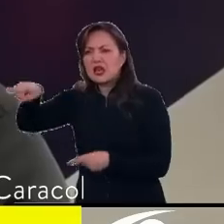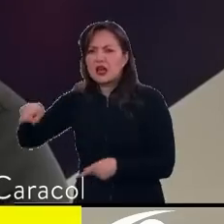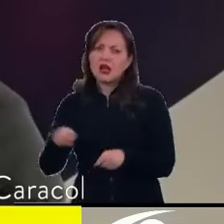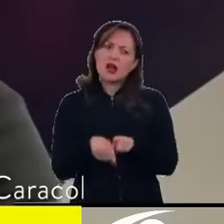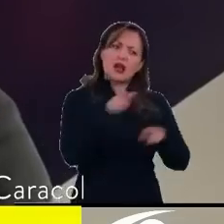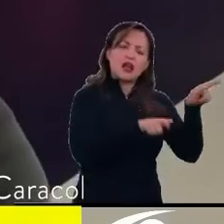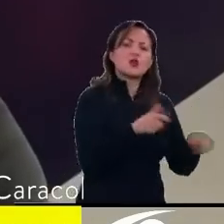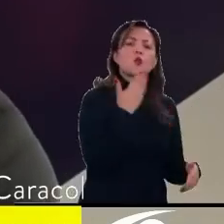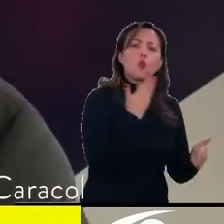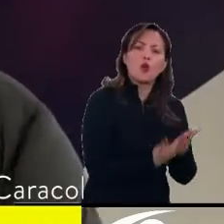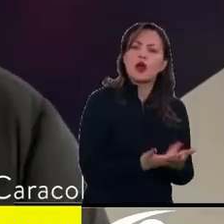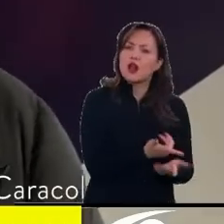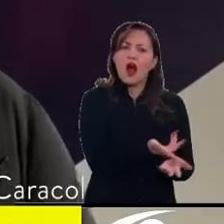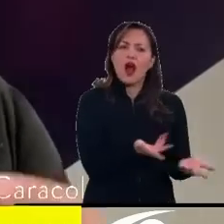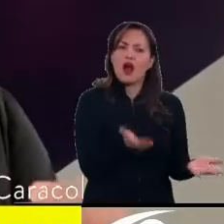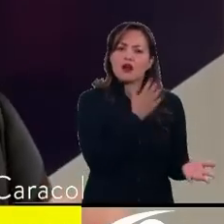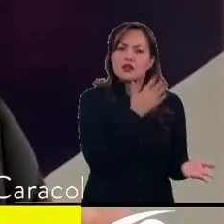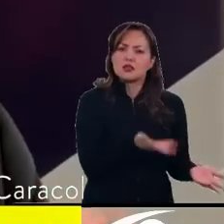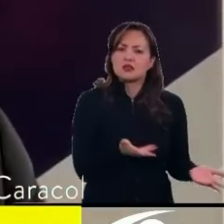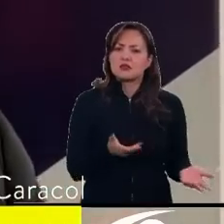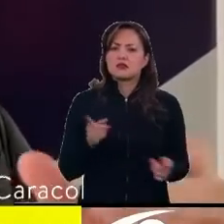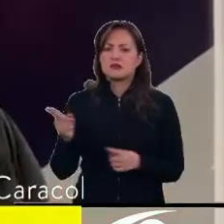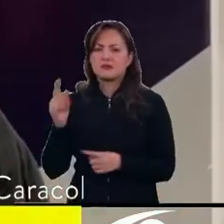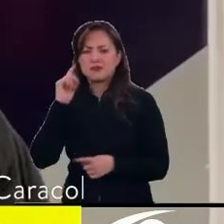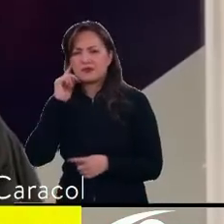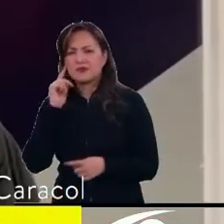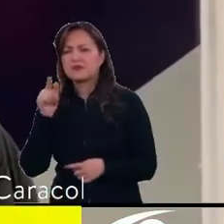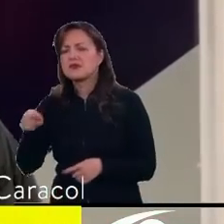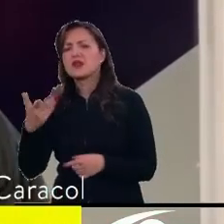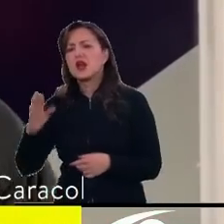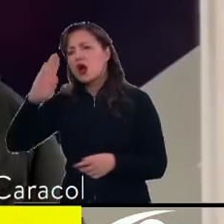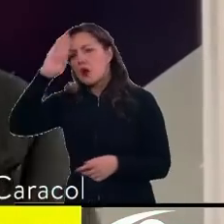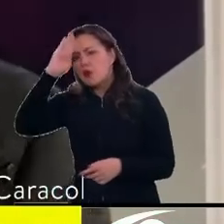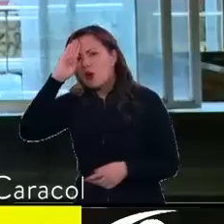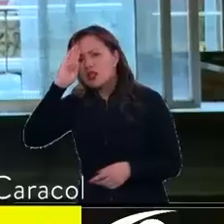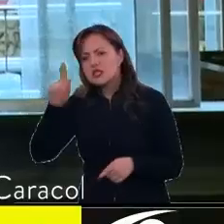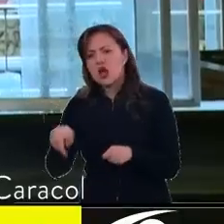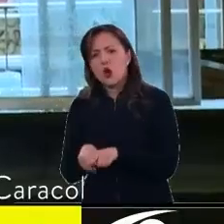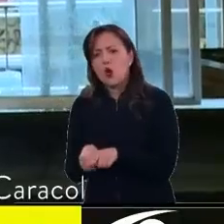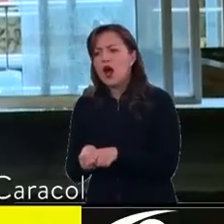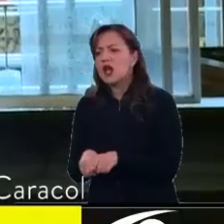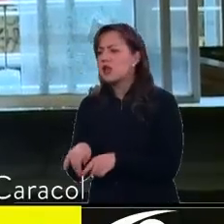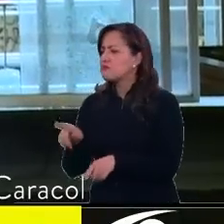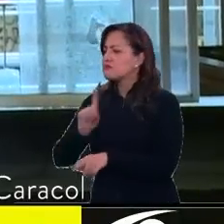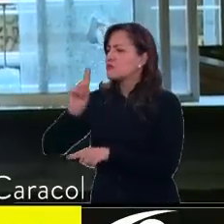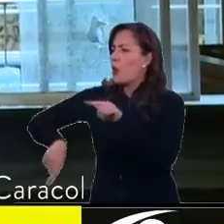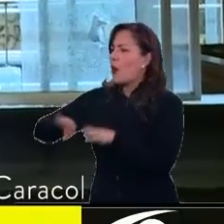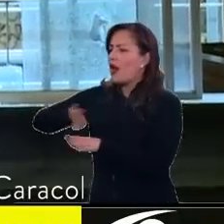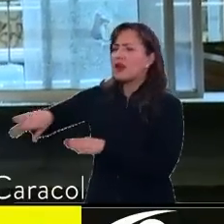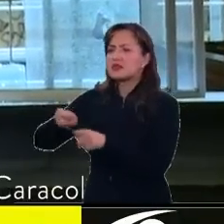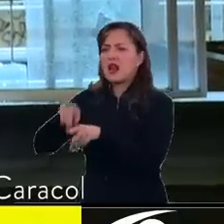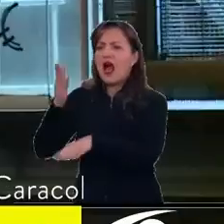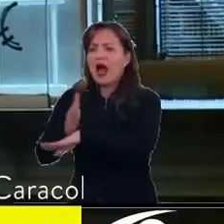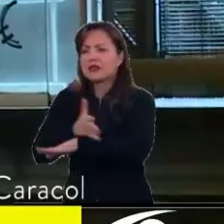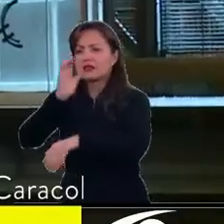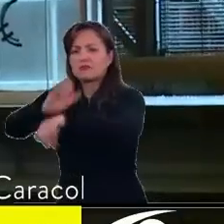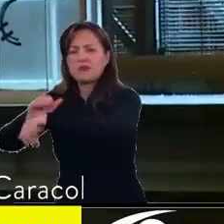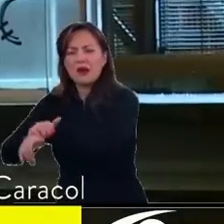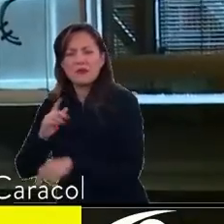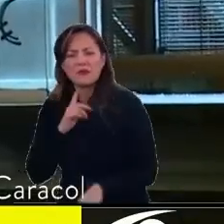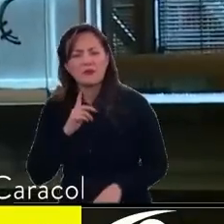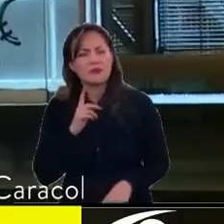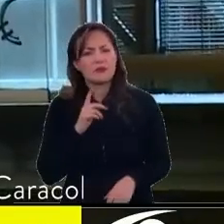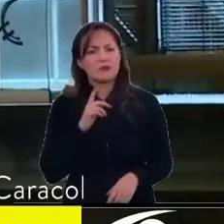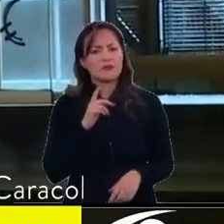los deja sin alternativa. Criminalizar a la policía y a la fuerza pública mientras empodera a los criminales es